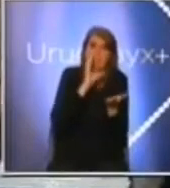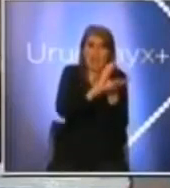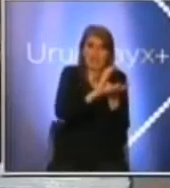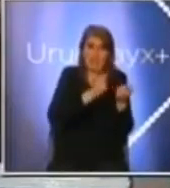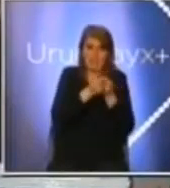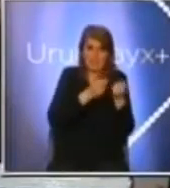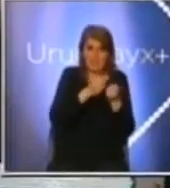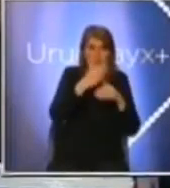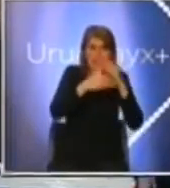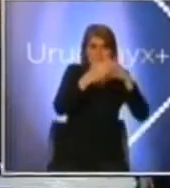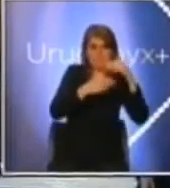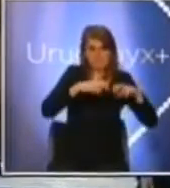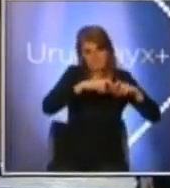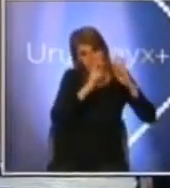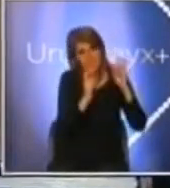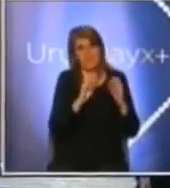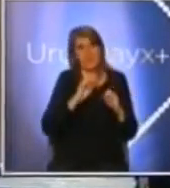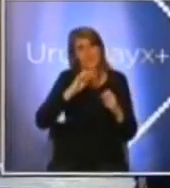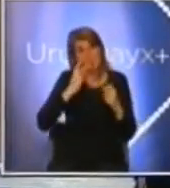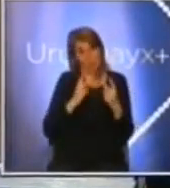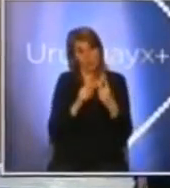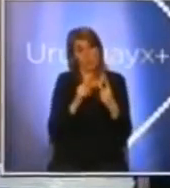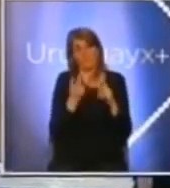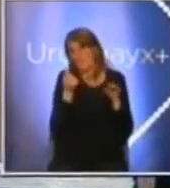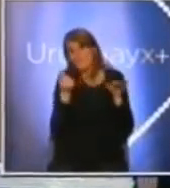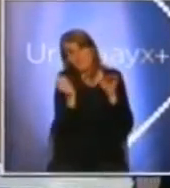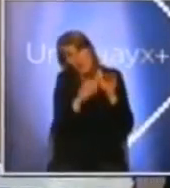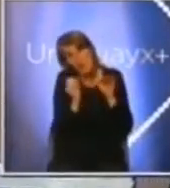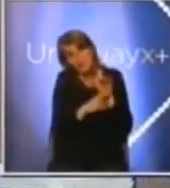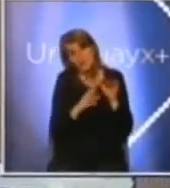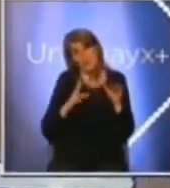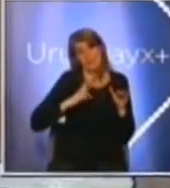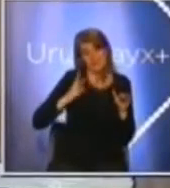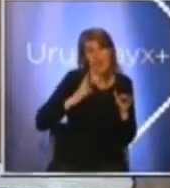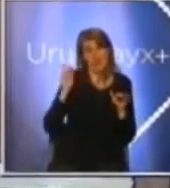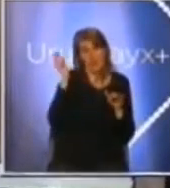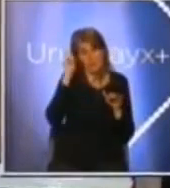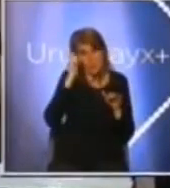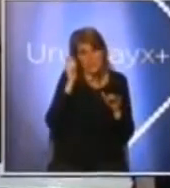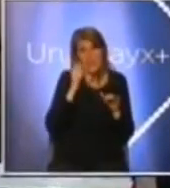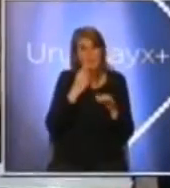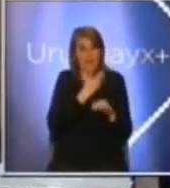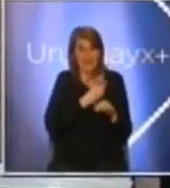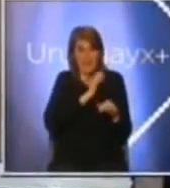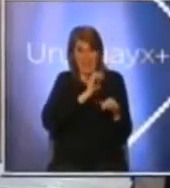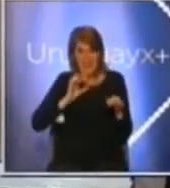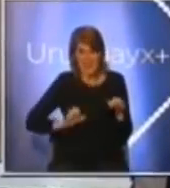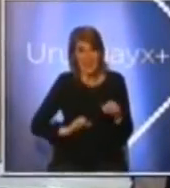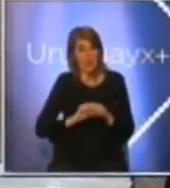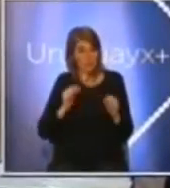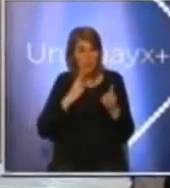Dos, licitaremos un fondo público-privado de inversión con apalancamiento estatal para apoyo